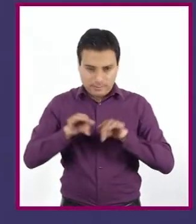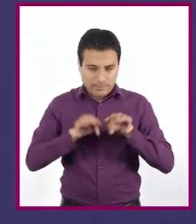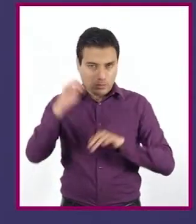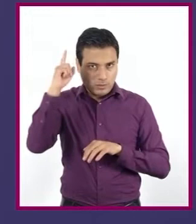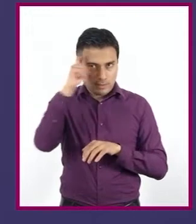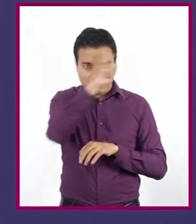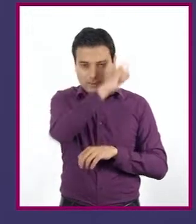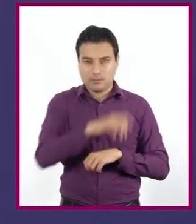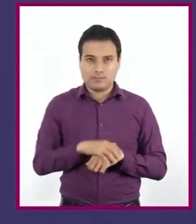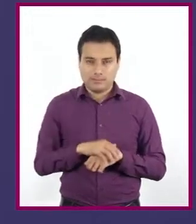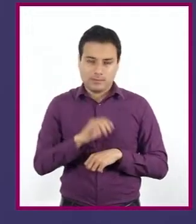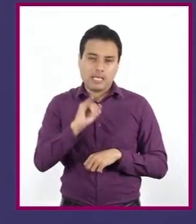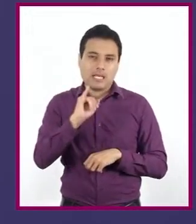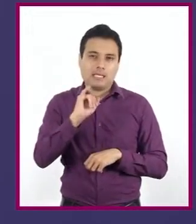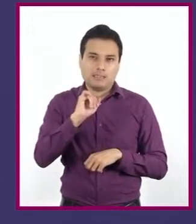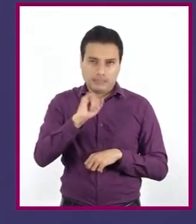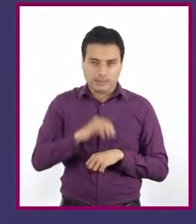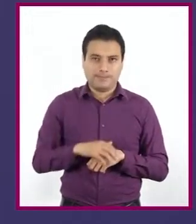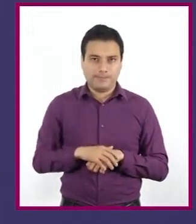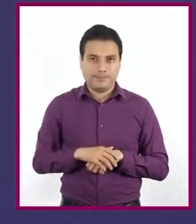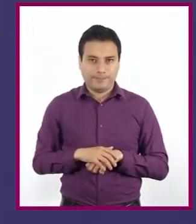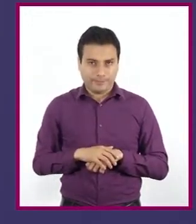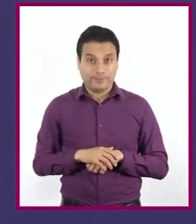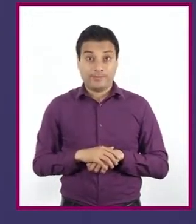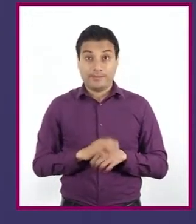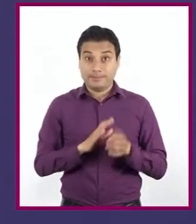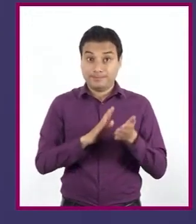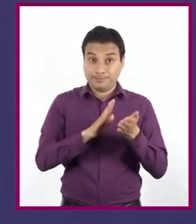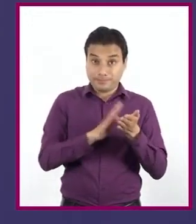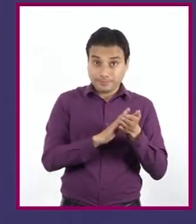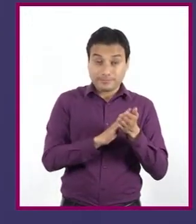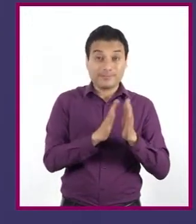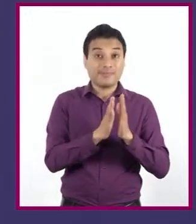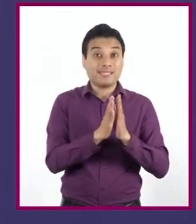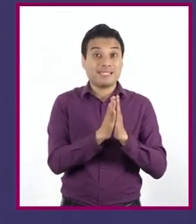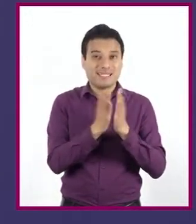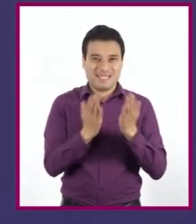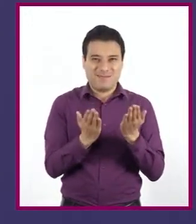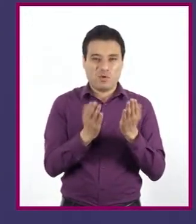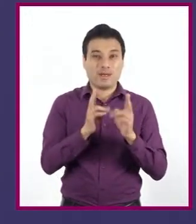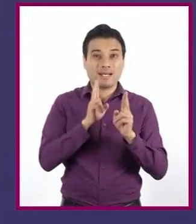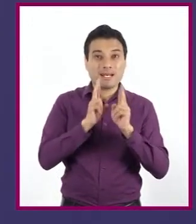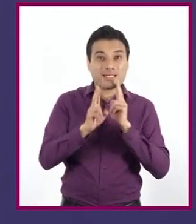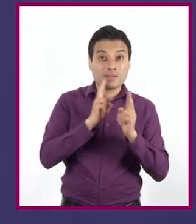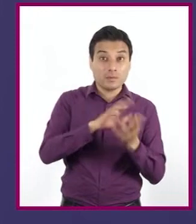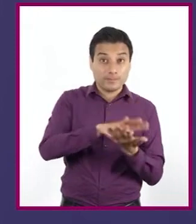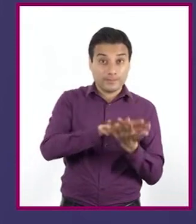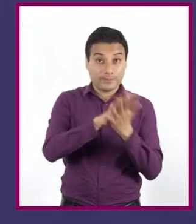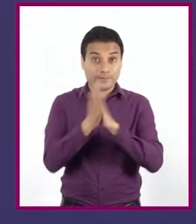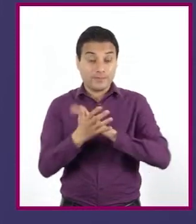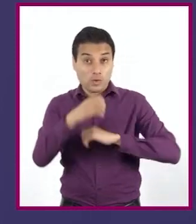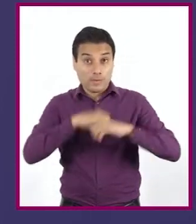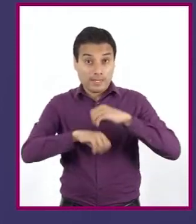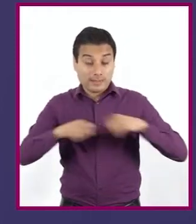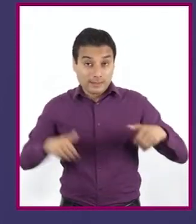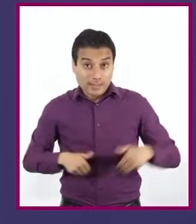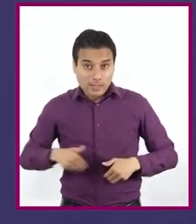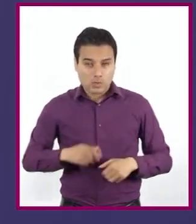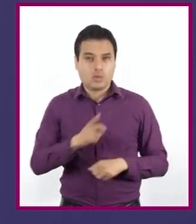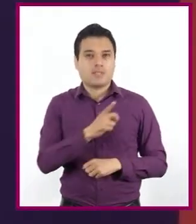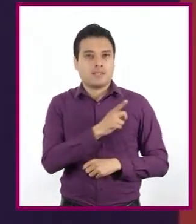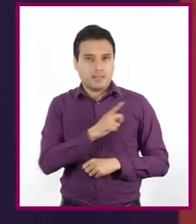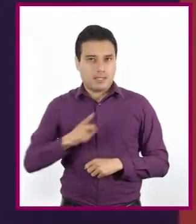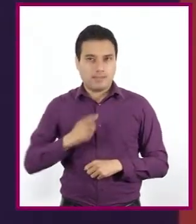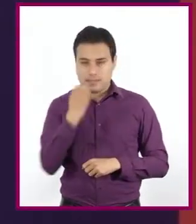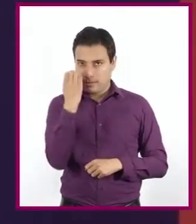Es verdad. Para conseguir adaptar un texto narrativo a uno dramático, se debe analizar un conjunto de elementos